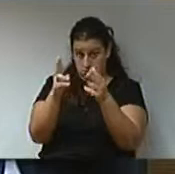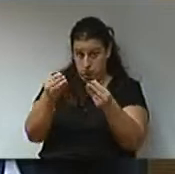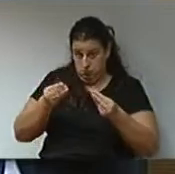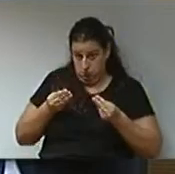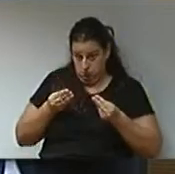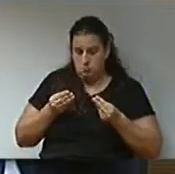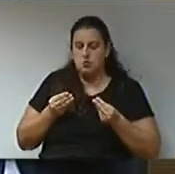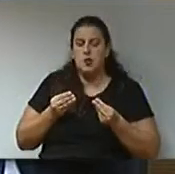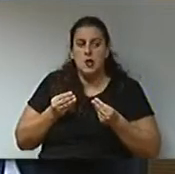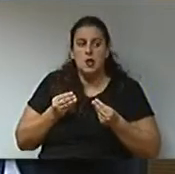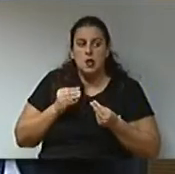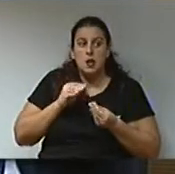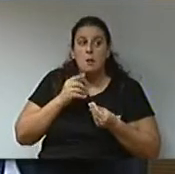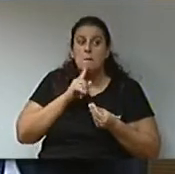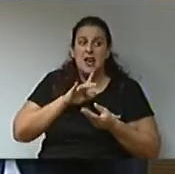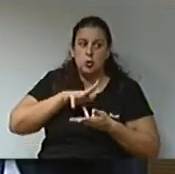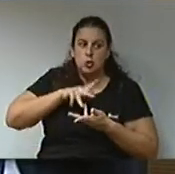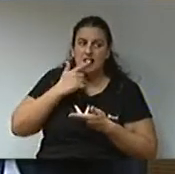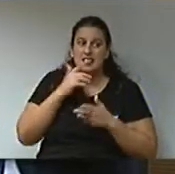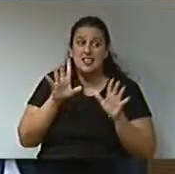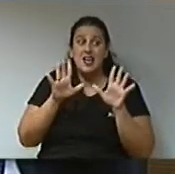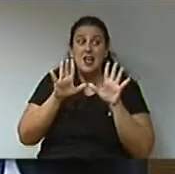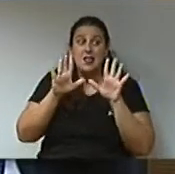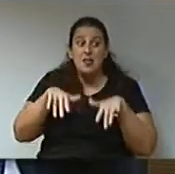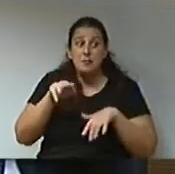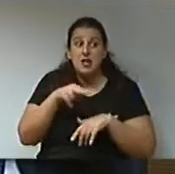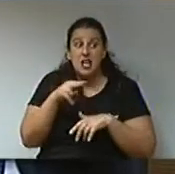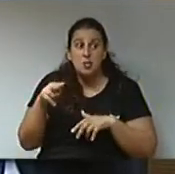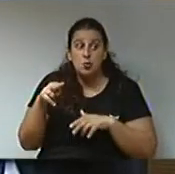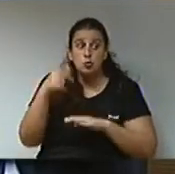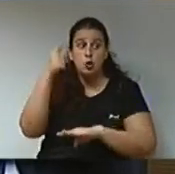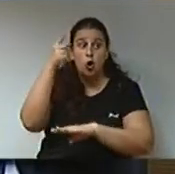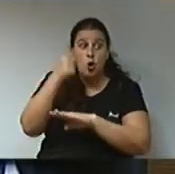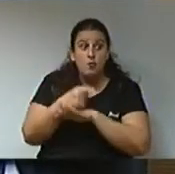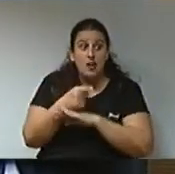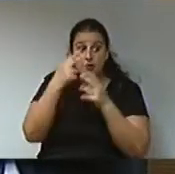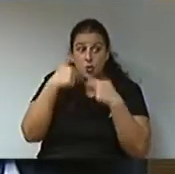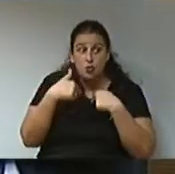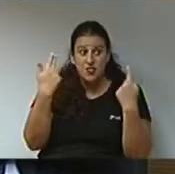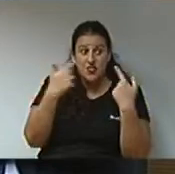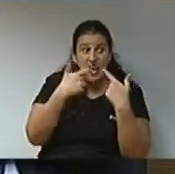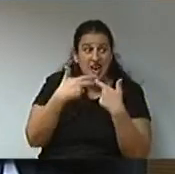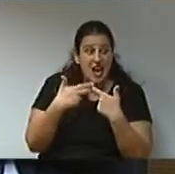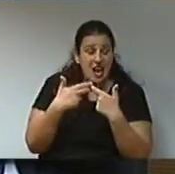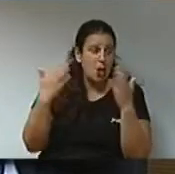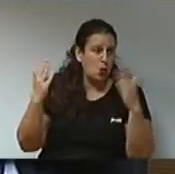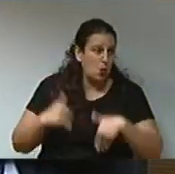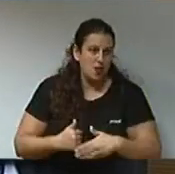noticia. Por debajo de 10.000 euros no hay obligación ni de declarar ni de retener.